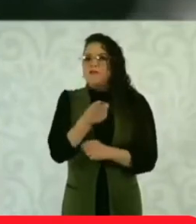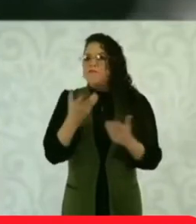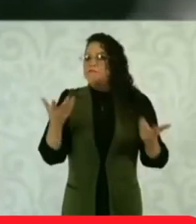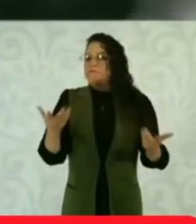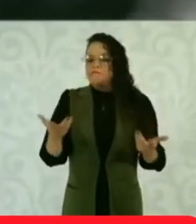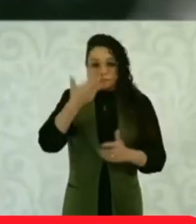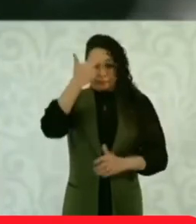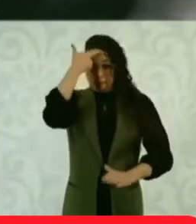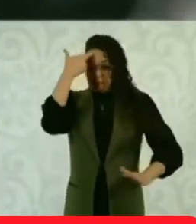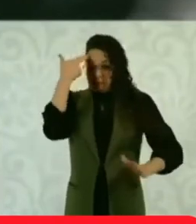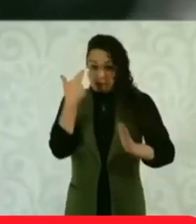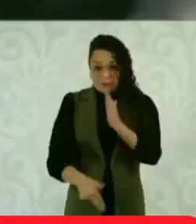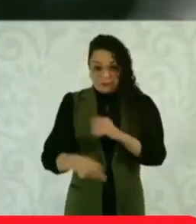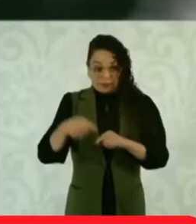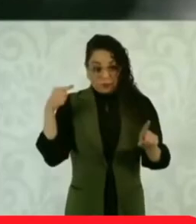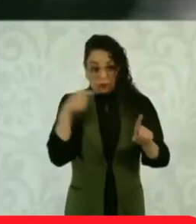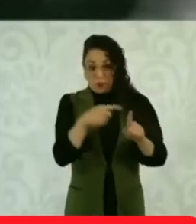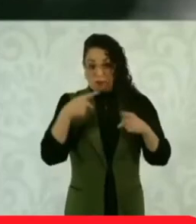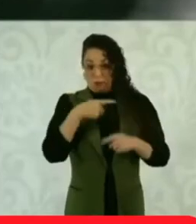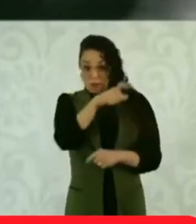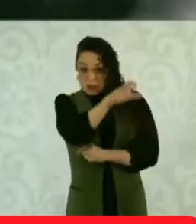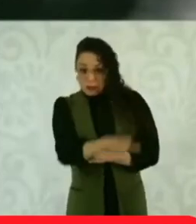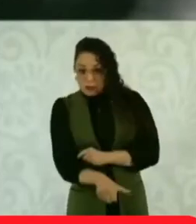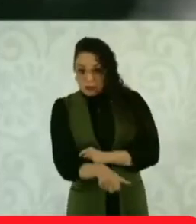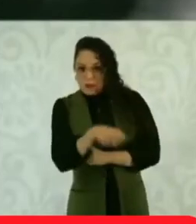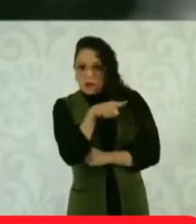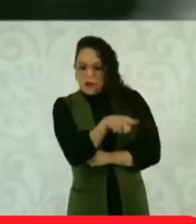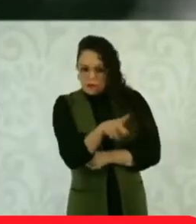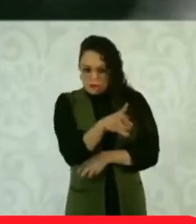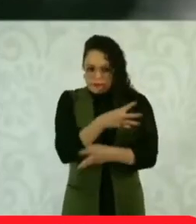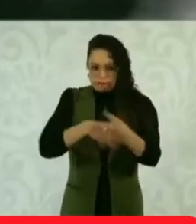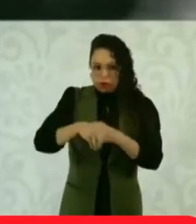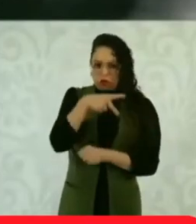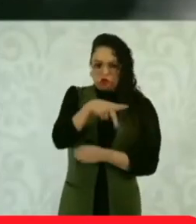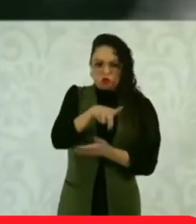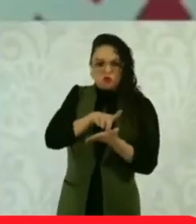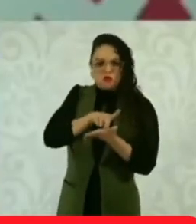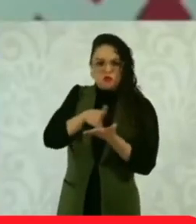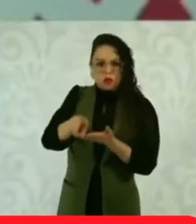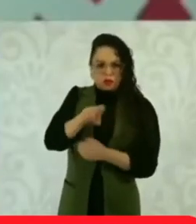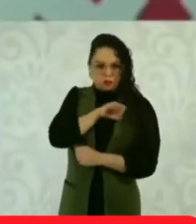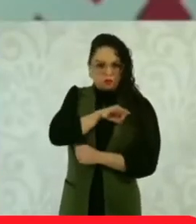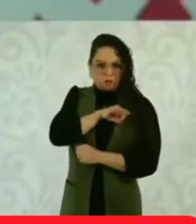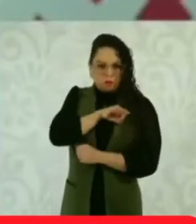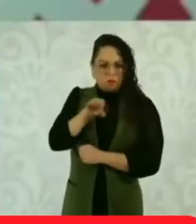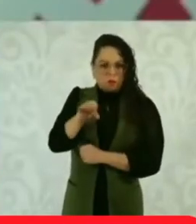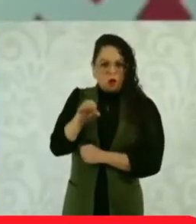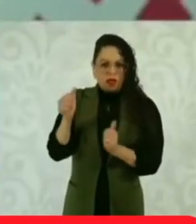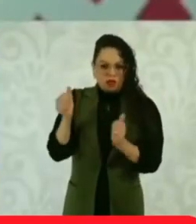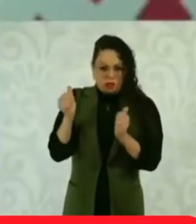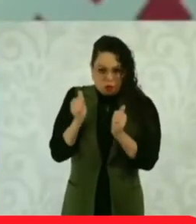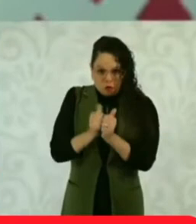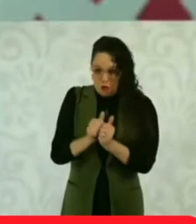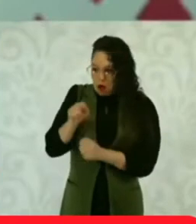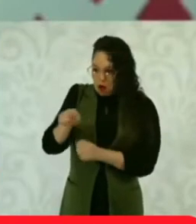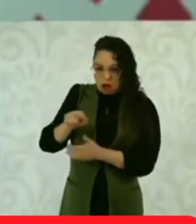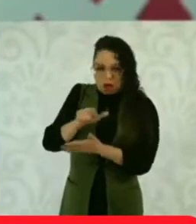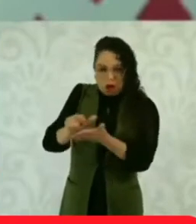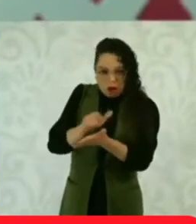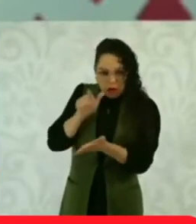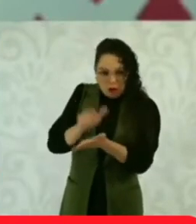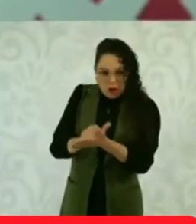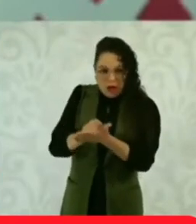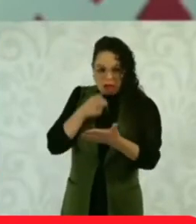actos que sean ilegales, tengan el derecho a poder recurrir eso, ir ante